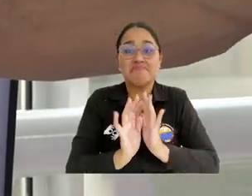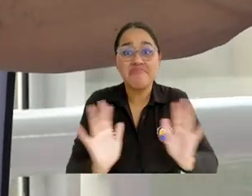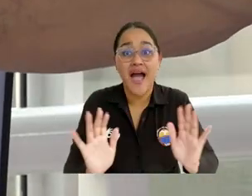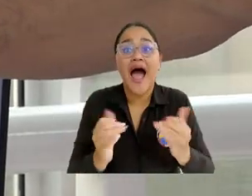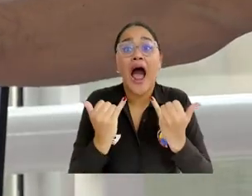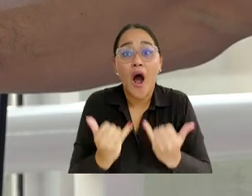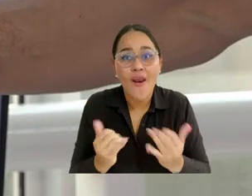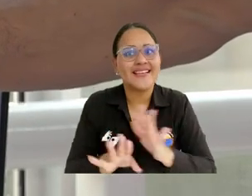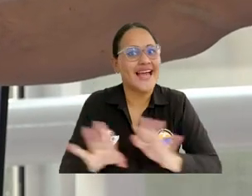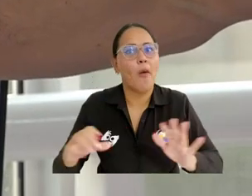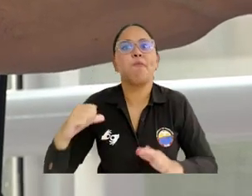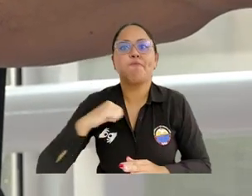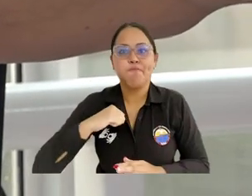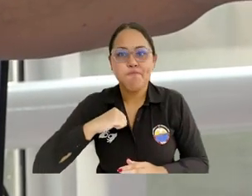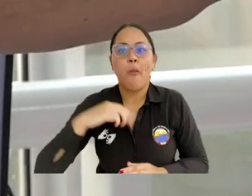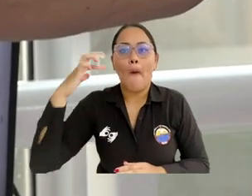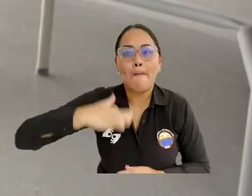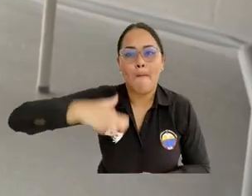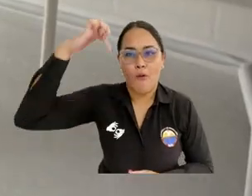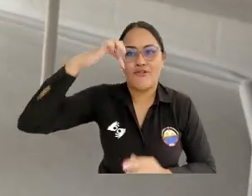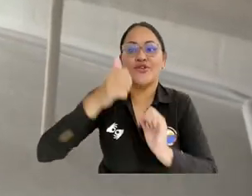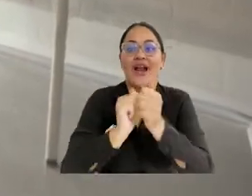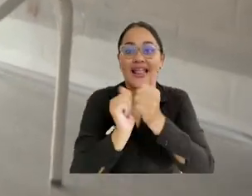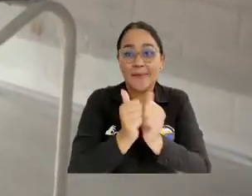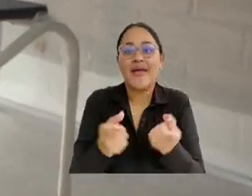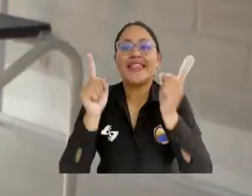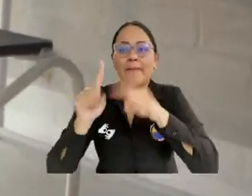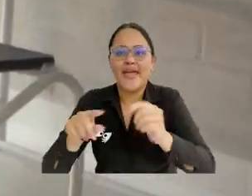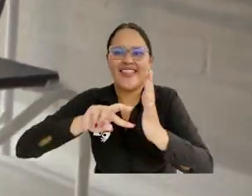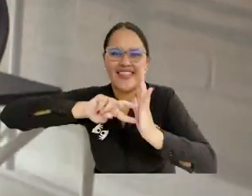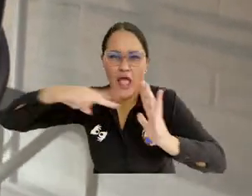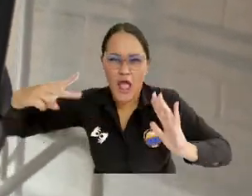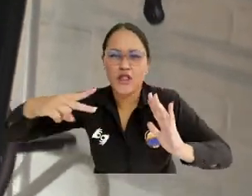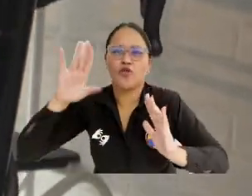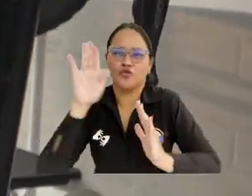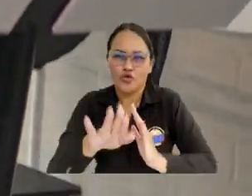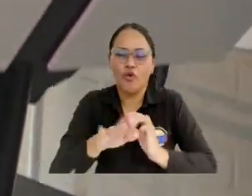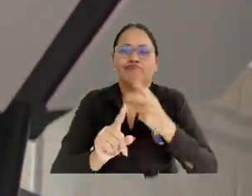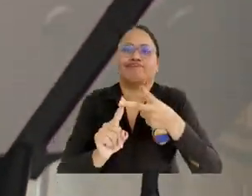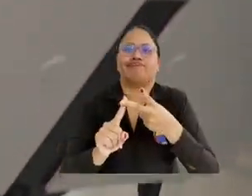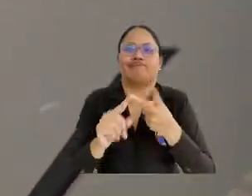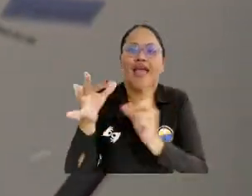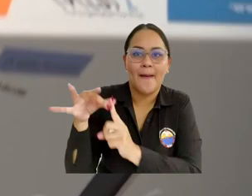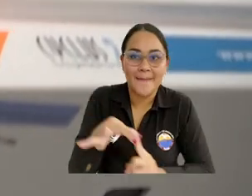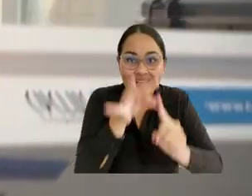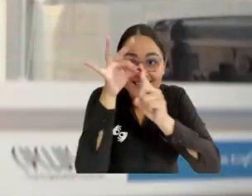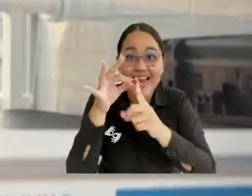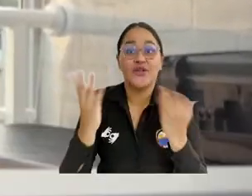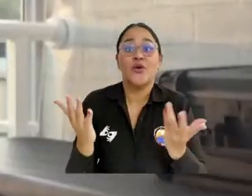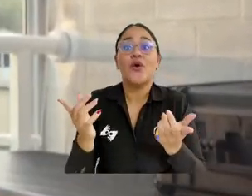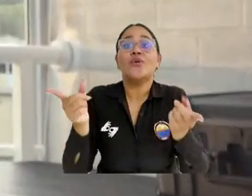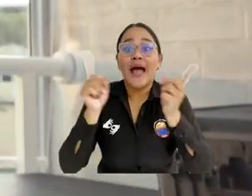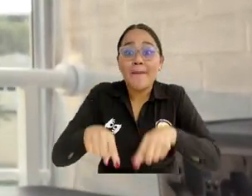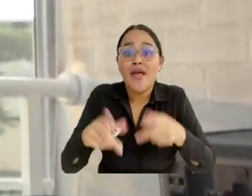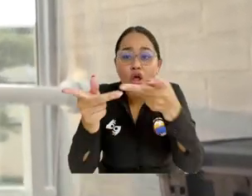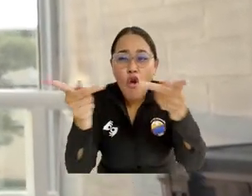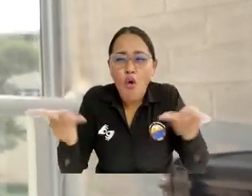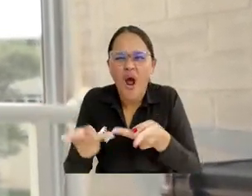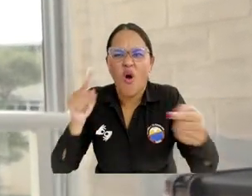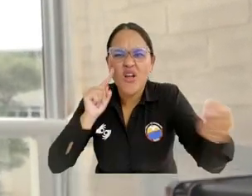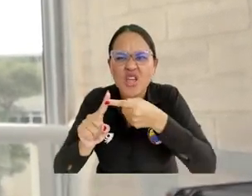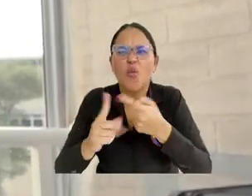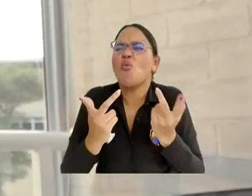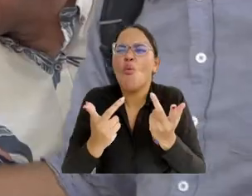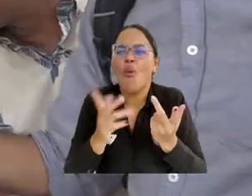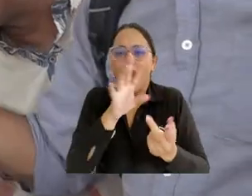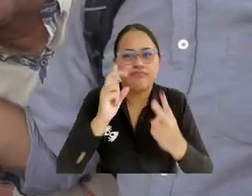en deporte que quedó ahí. Ya hoy tenemos el profesional, tenemos un conjunto de programas técnicos, tenemos una especialización y